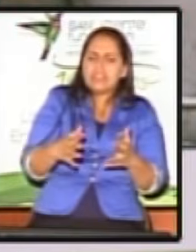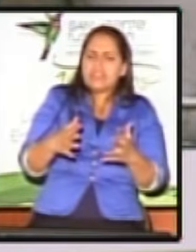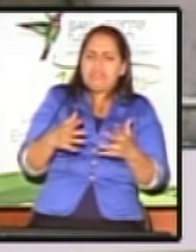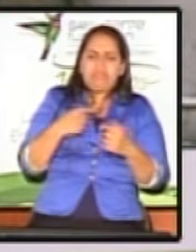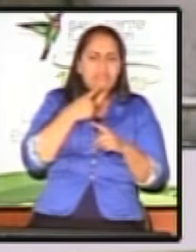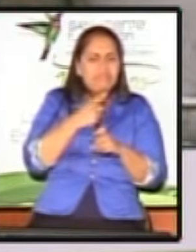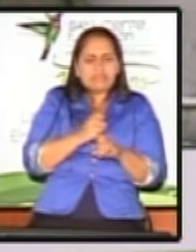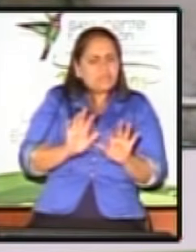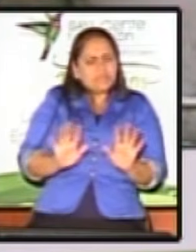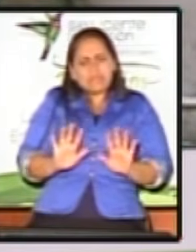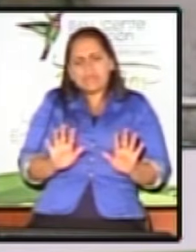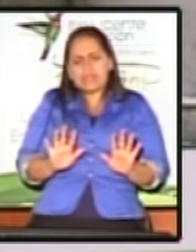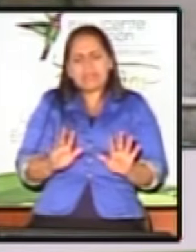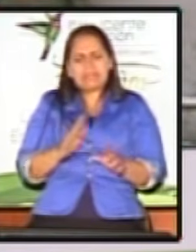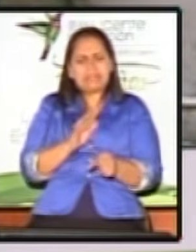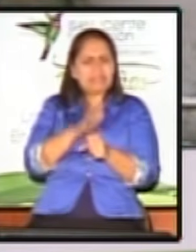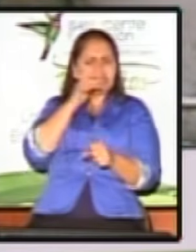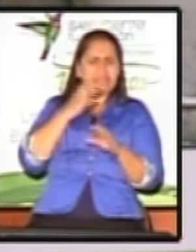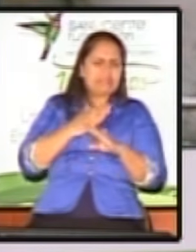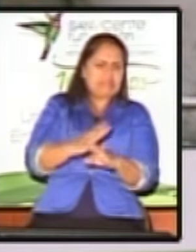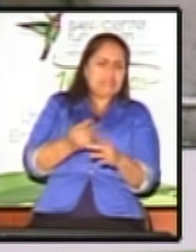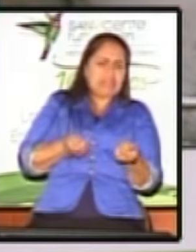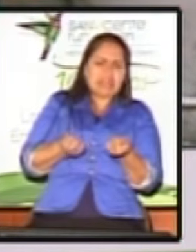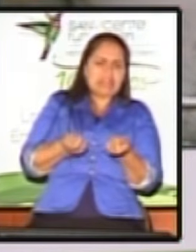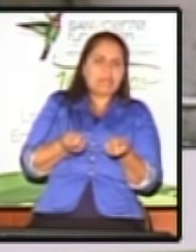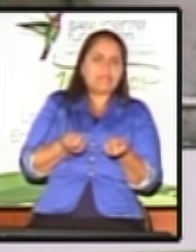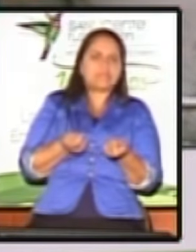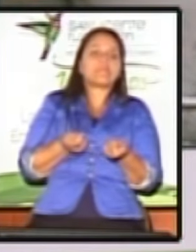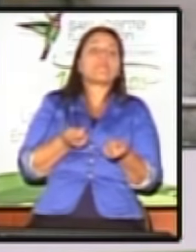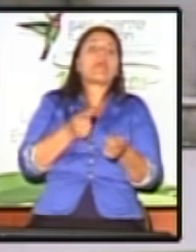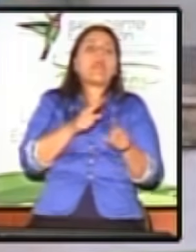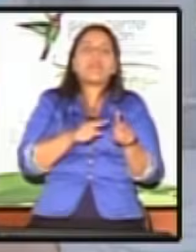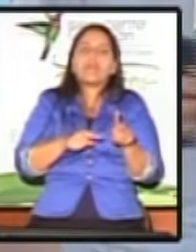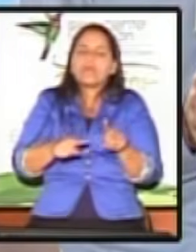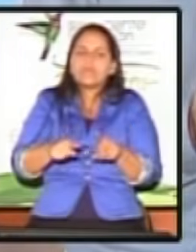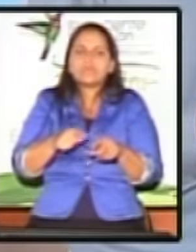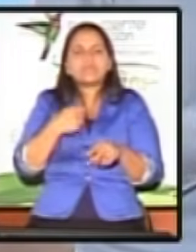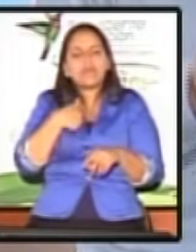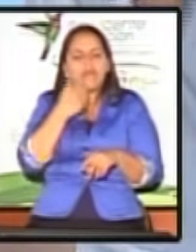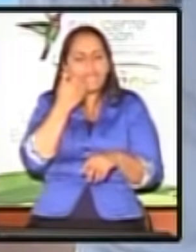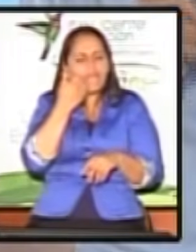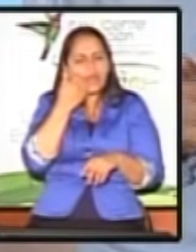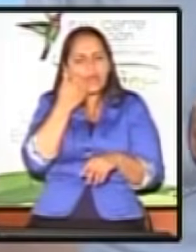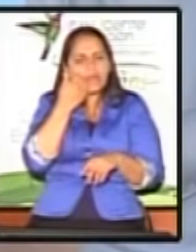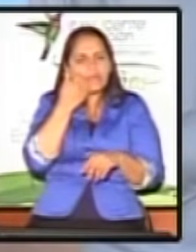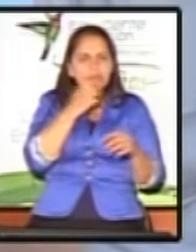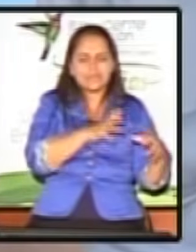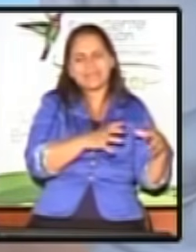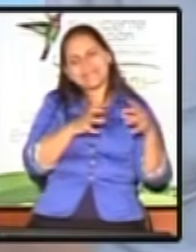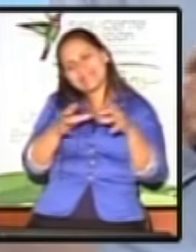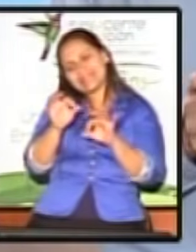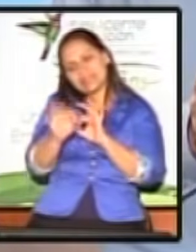desagrado y hasta rabia. Y muchos de nuestros pacientes son tan pacientes y son tan buenos cuidadores de los